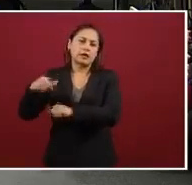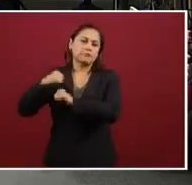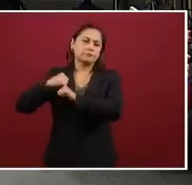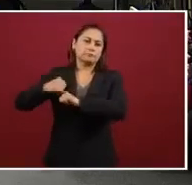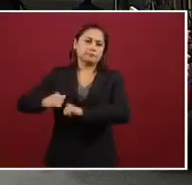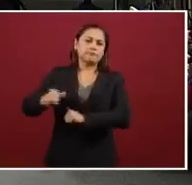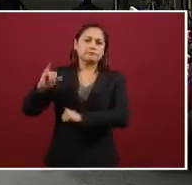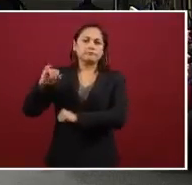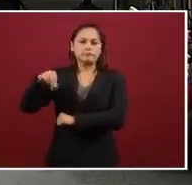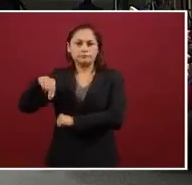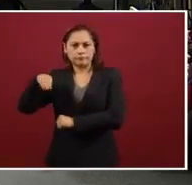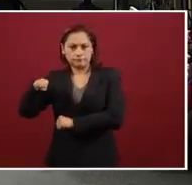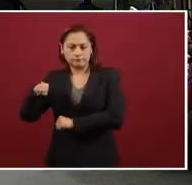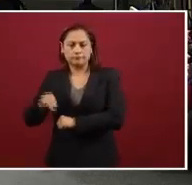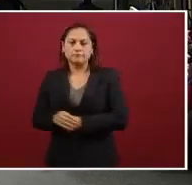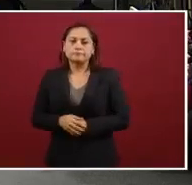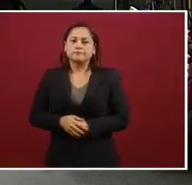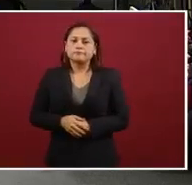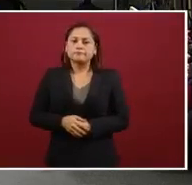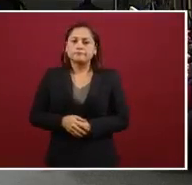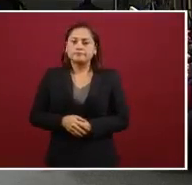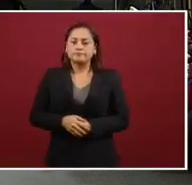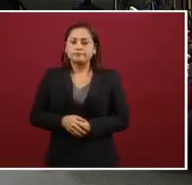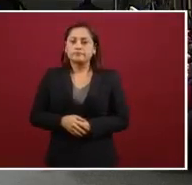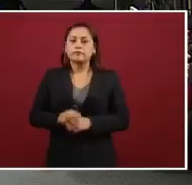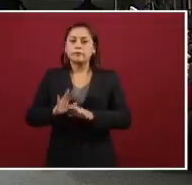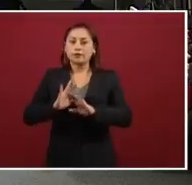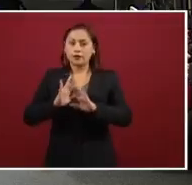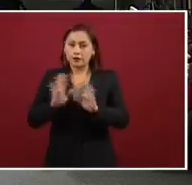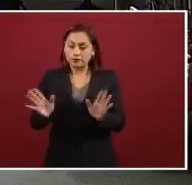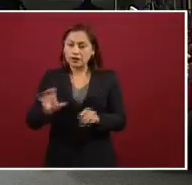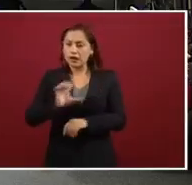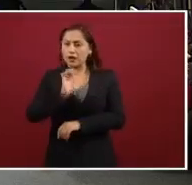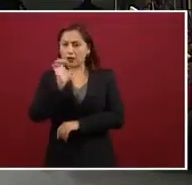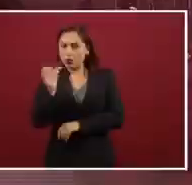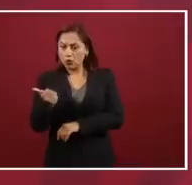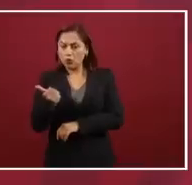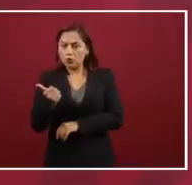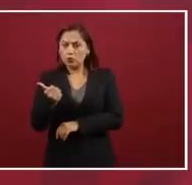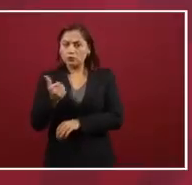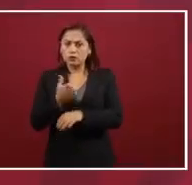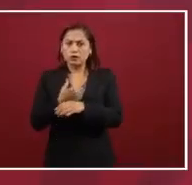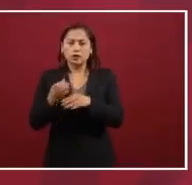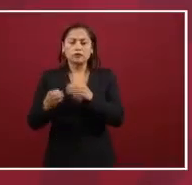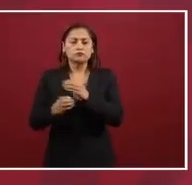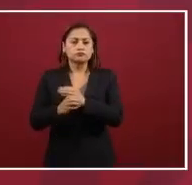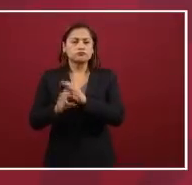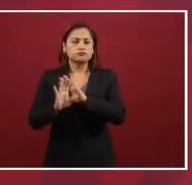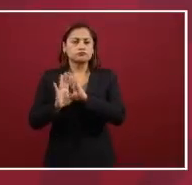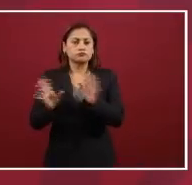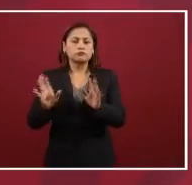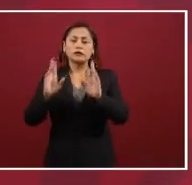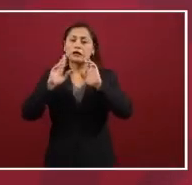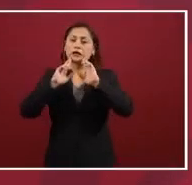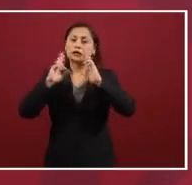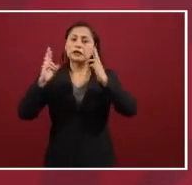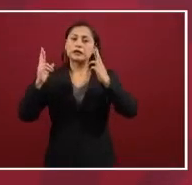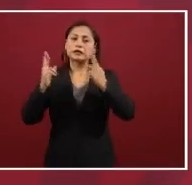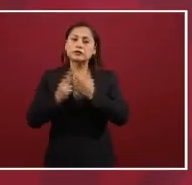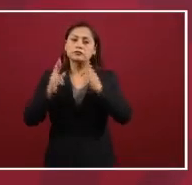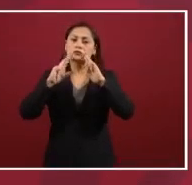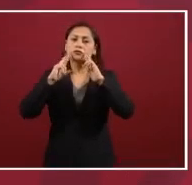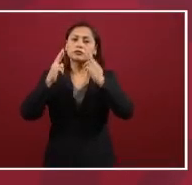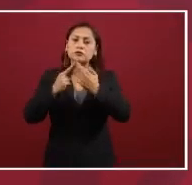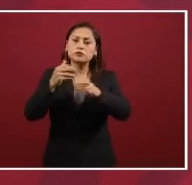Se sostuvo ya también La reunión número 12 del